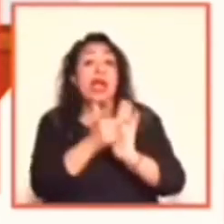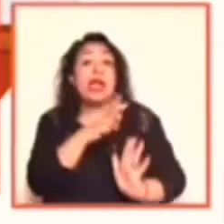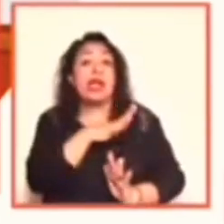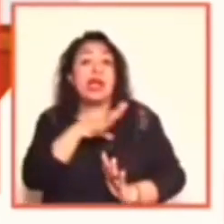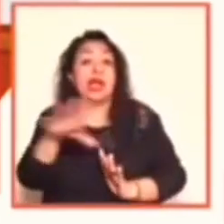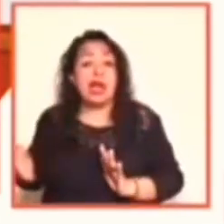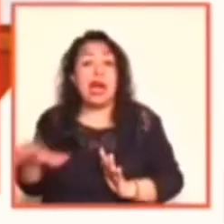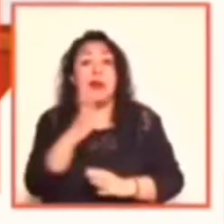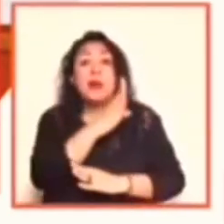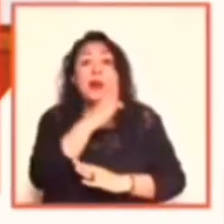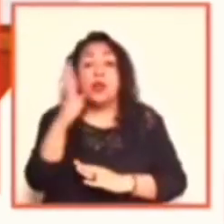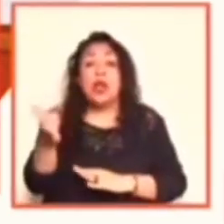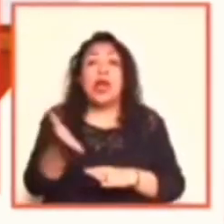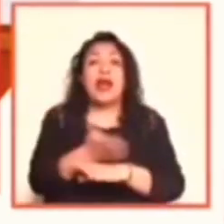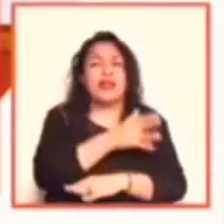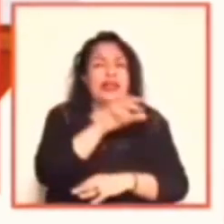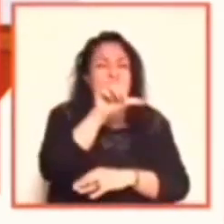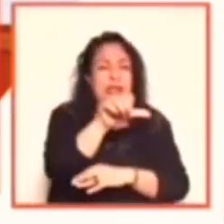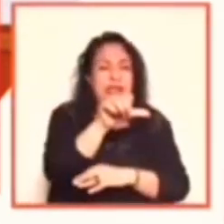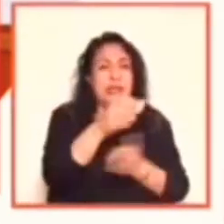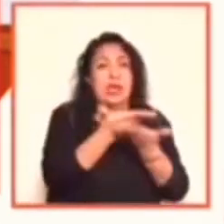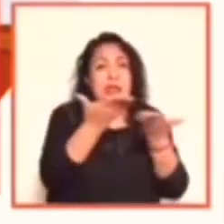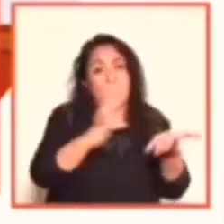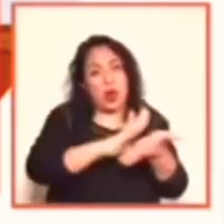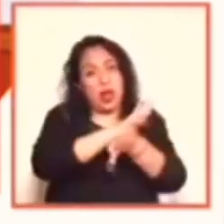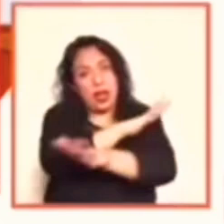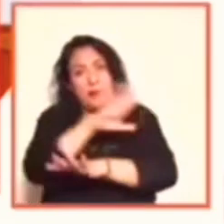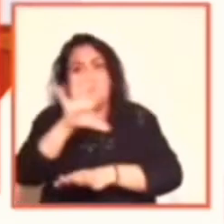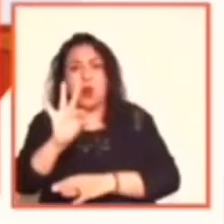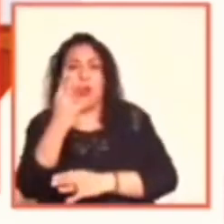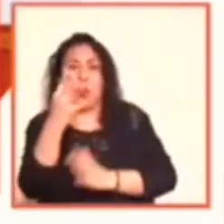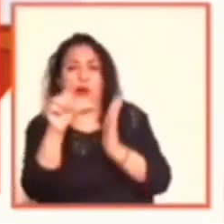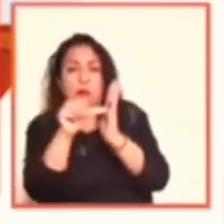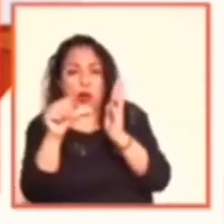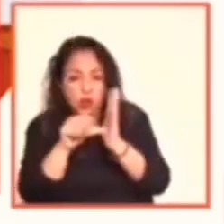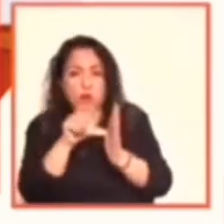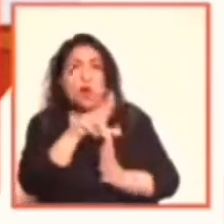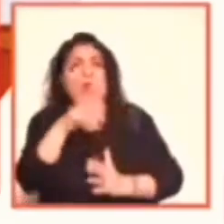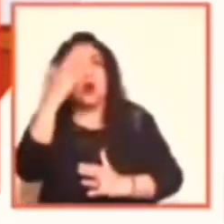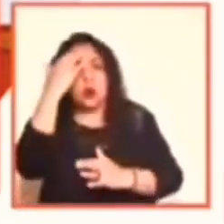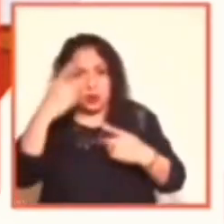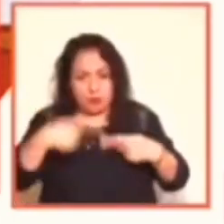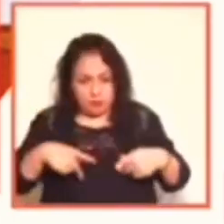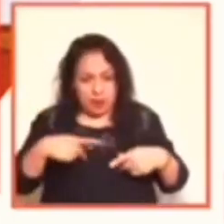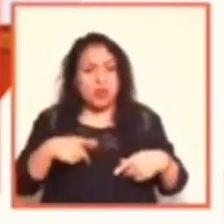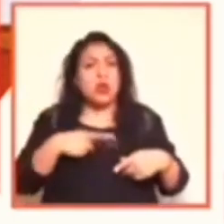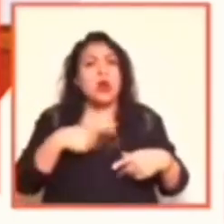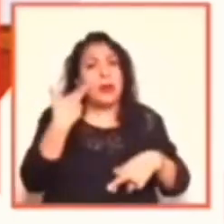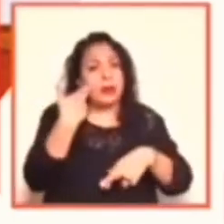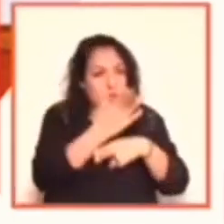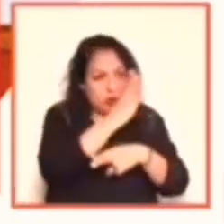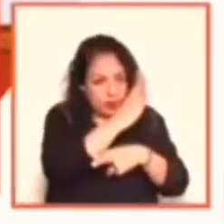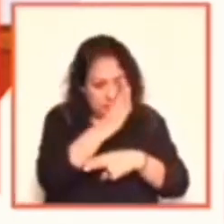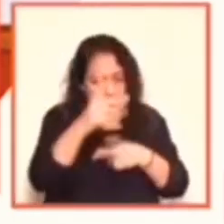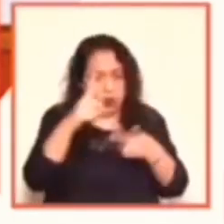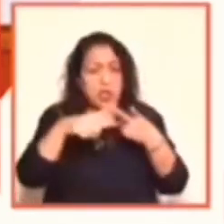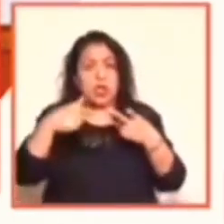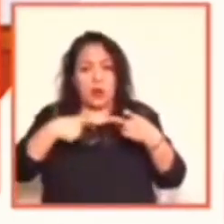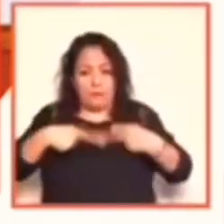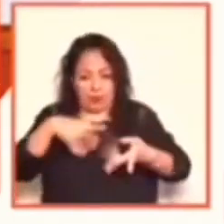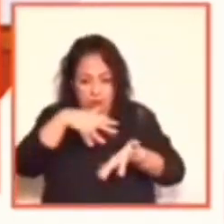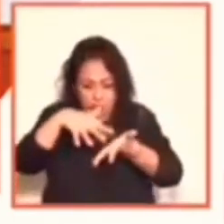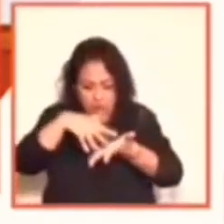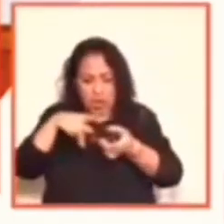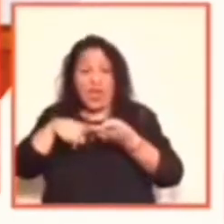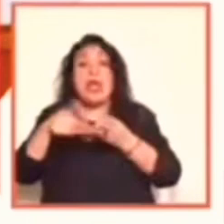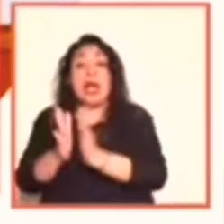16 a 44 artículos, reconoce el papel del bibliotecario, el lector y el libro. En la ley del 88 nunca